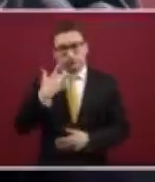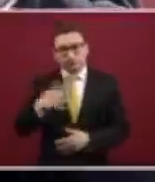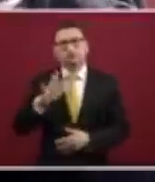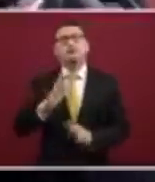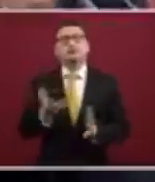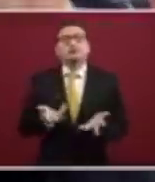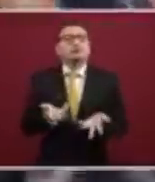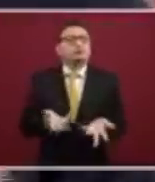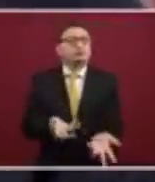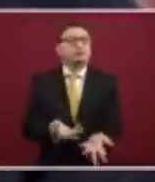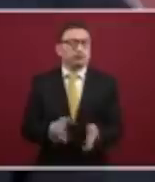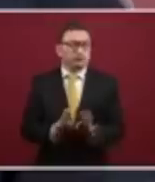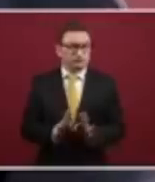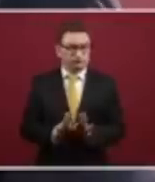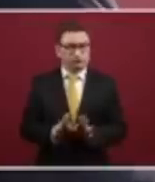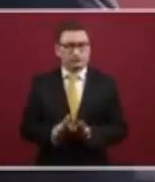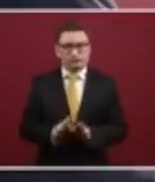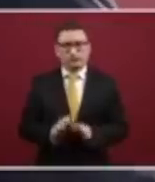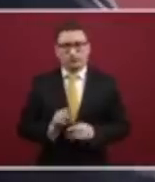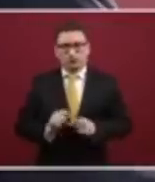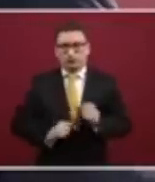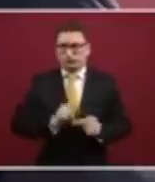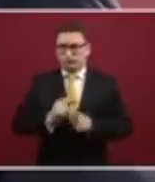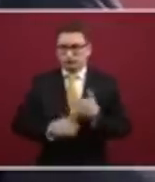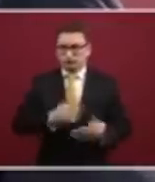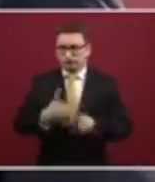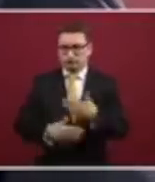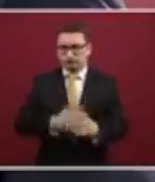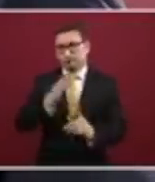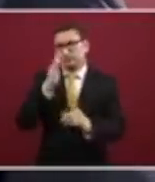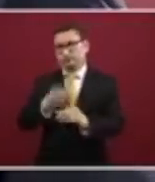cómo se le hace hacia adelante.